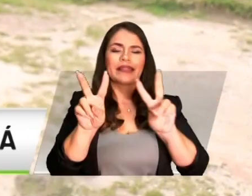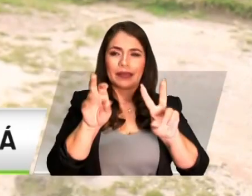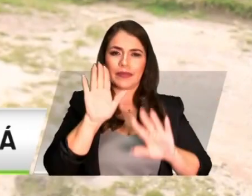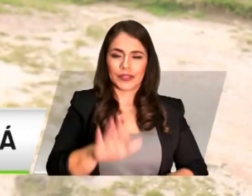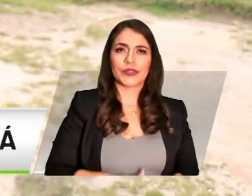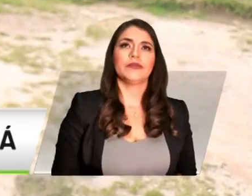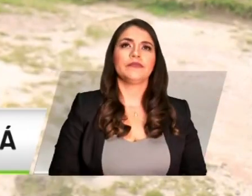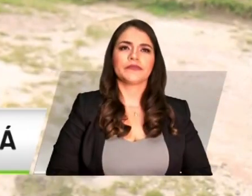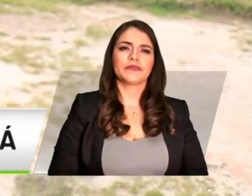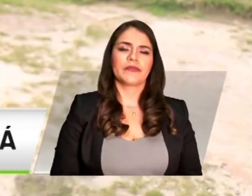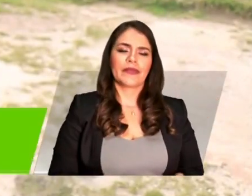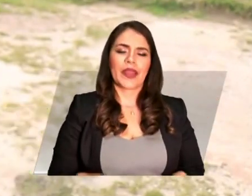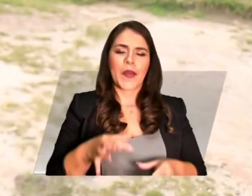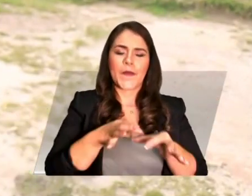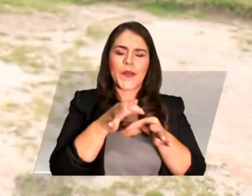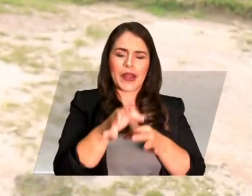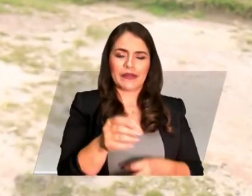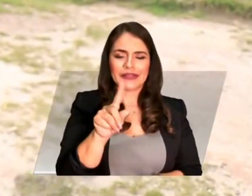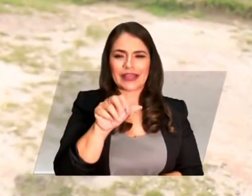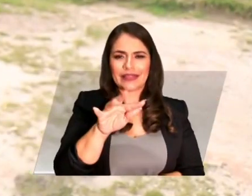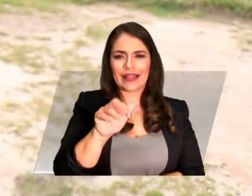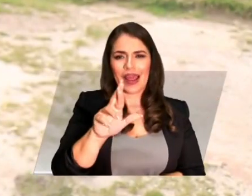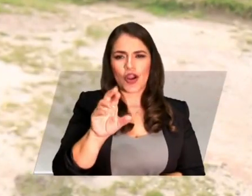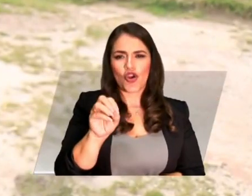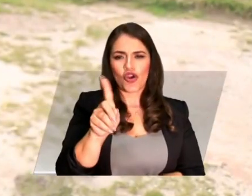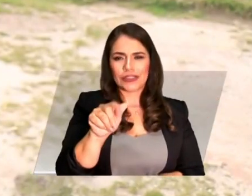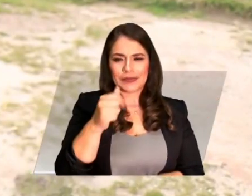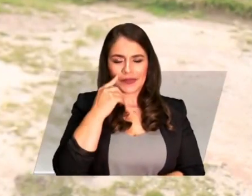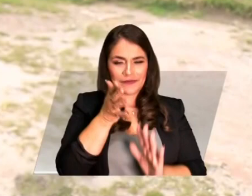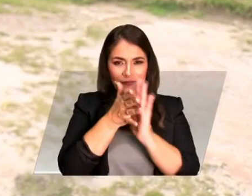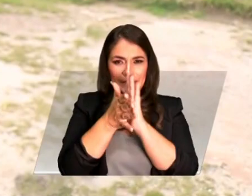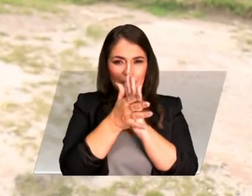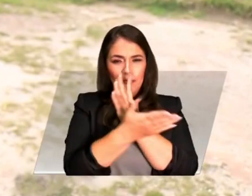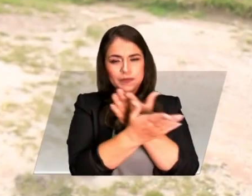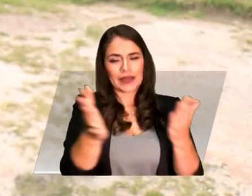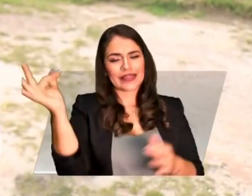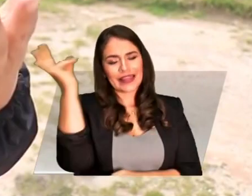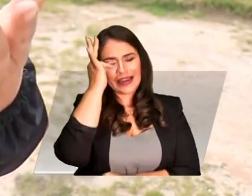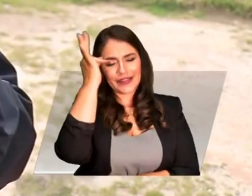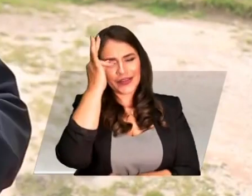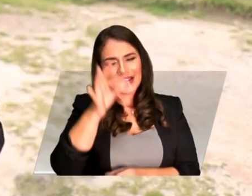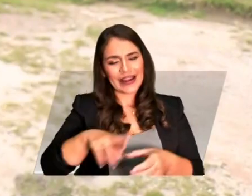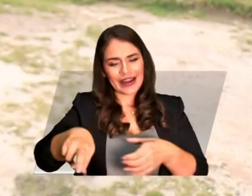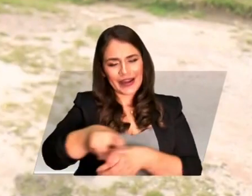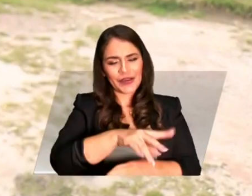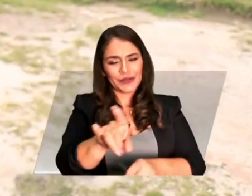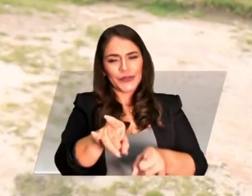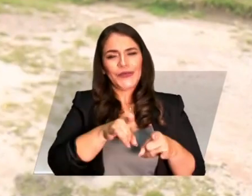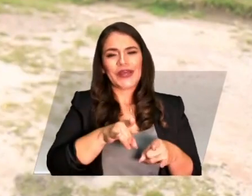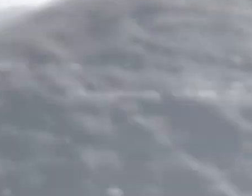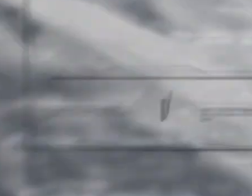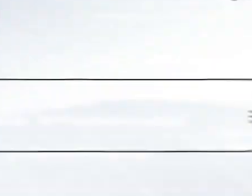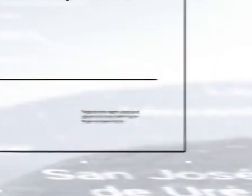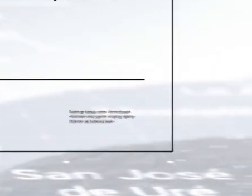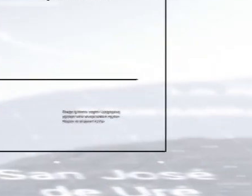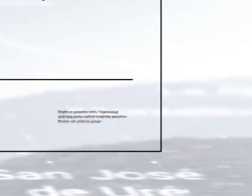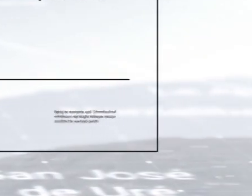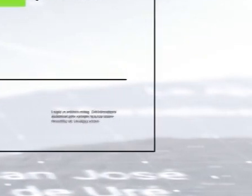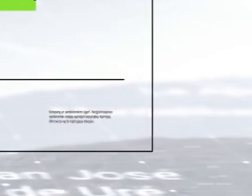momento. Desde el municipio de Santa Rosa de Osos, informó Milton Arbeláez, porque en Teleantioquia Noticias, la región se siente.